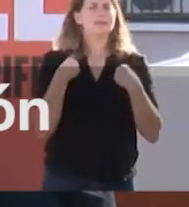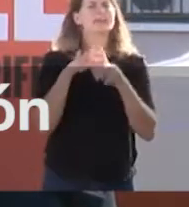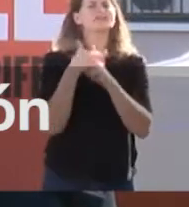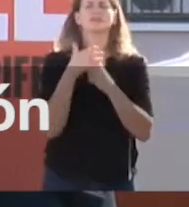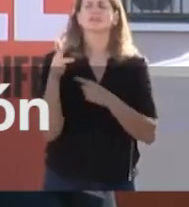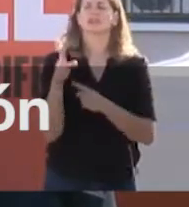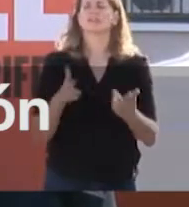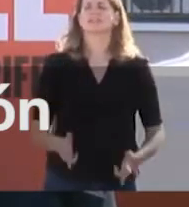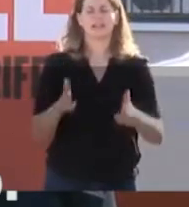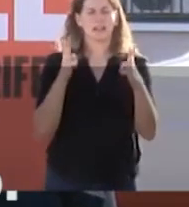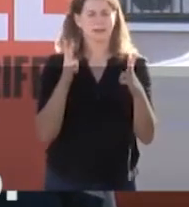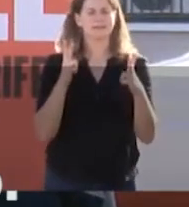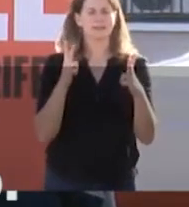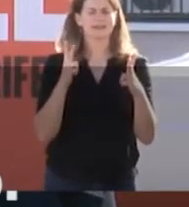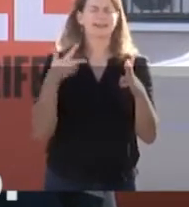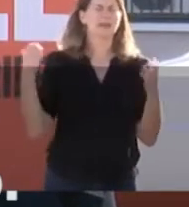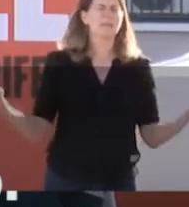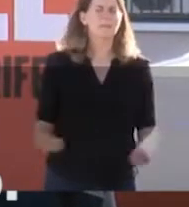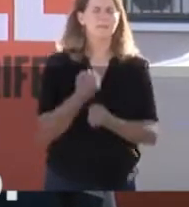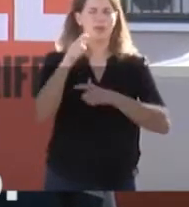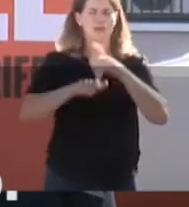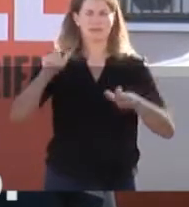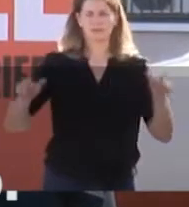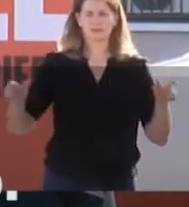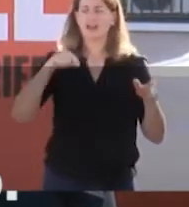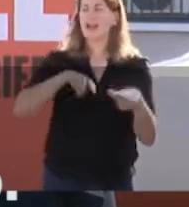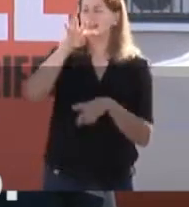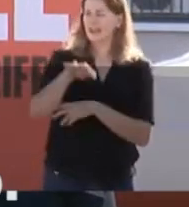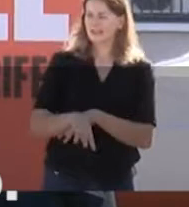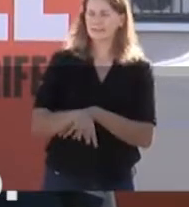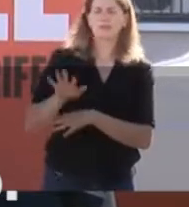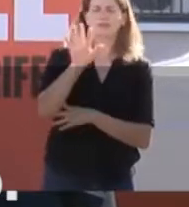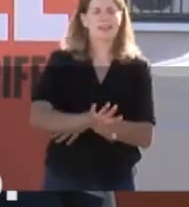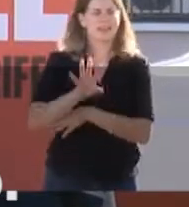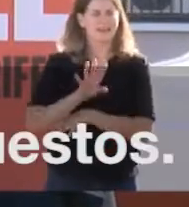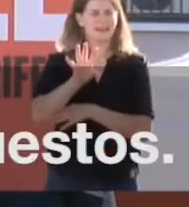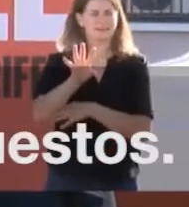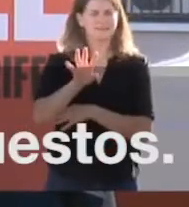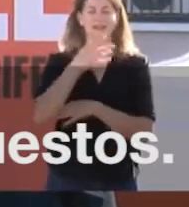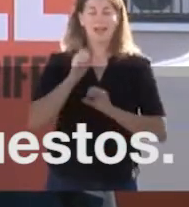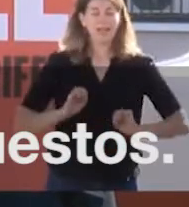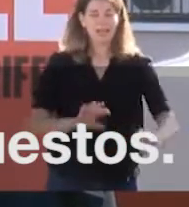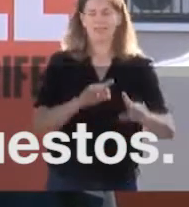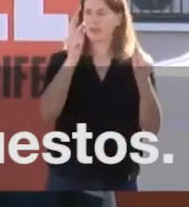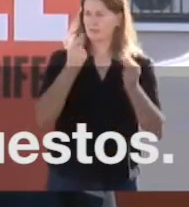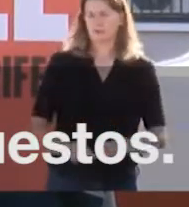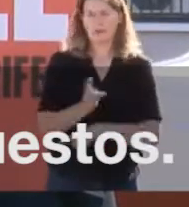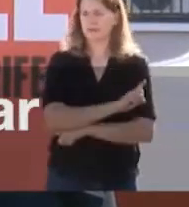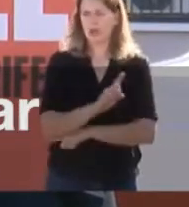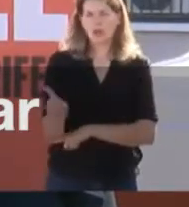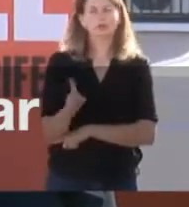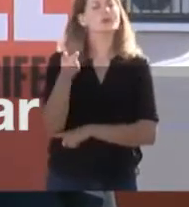de derechos y libertades de millones de personas en Cataluña y en el Estado. No tiren la toalla de los